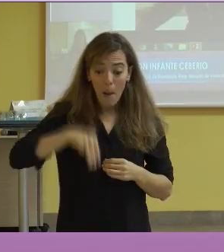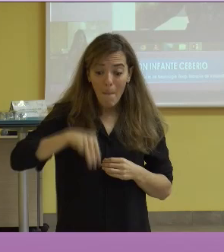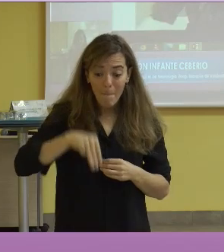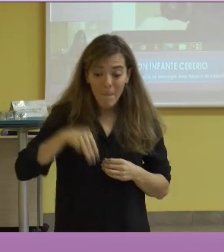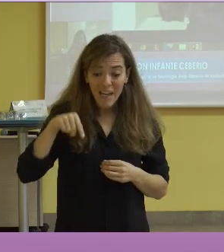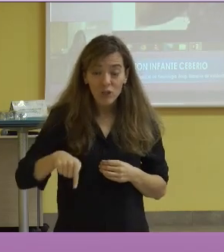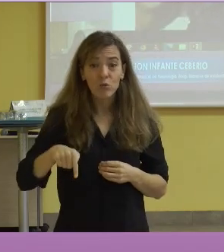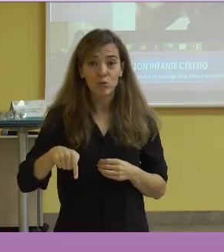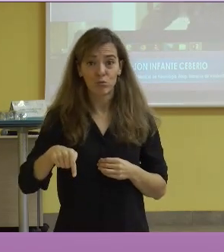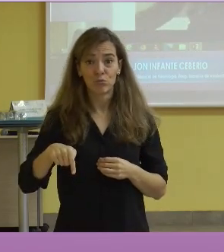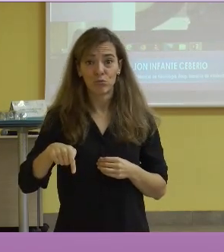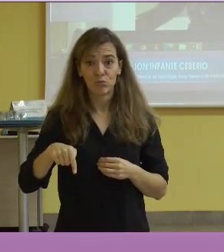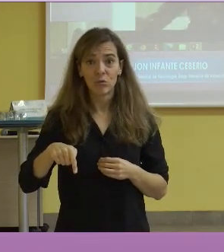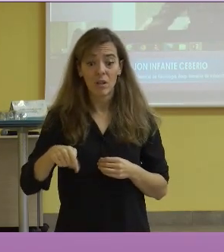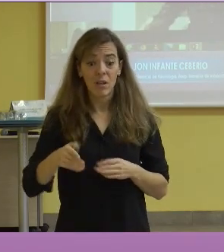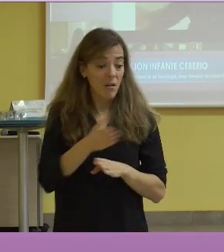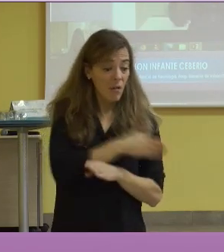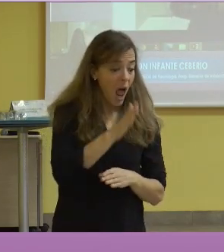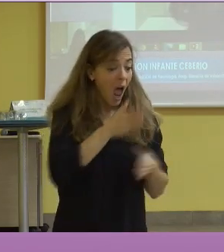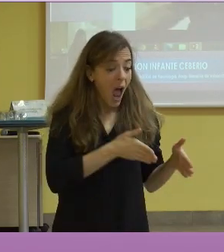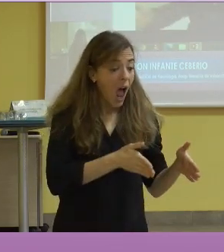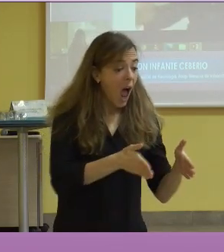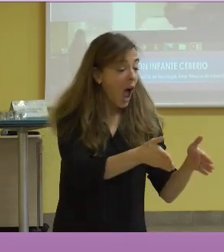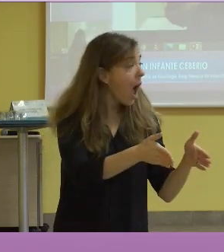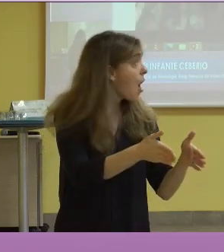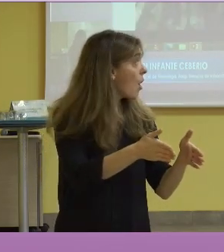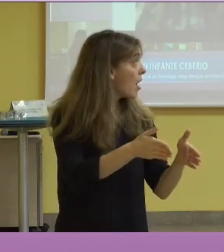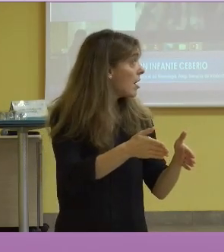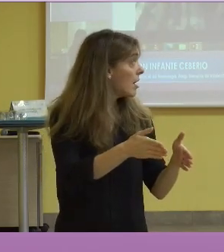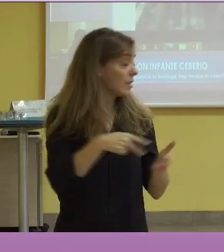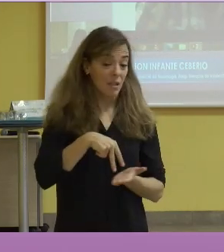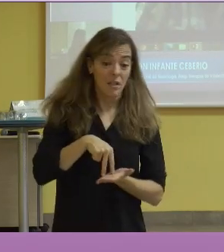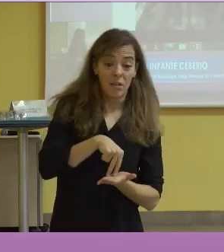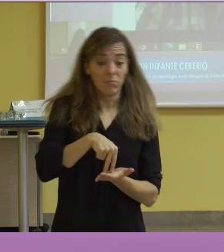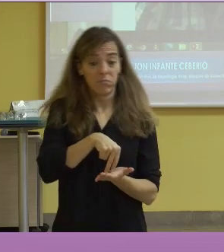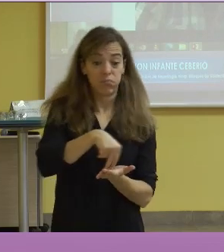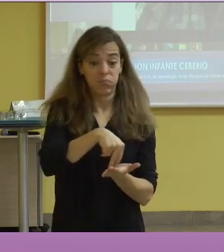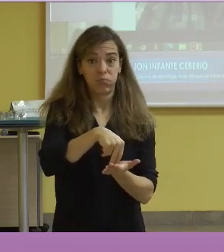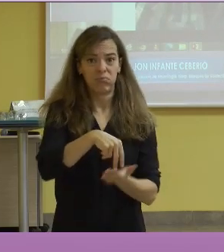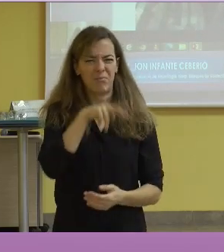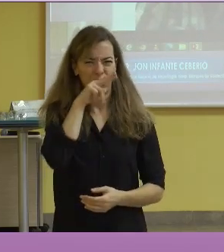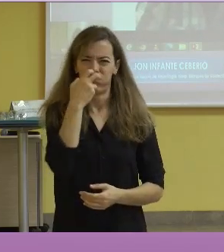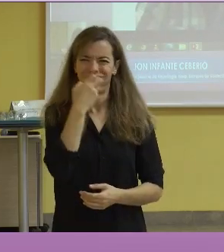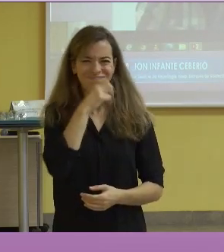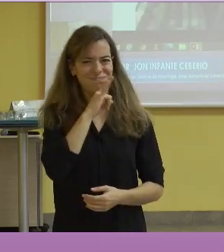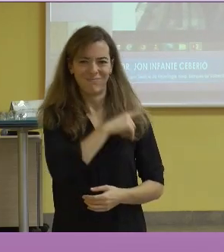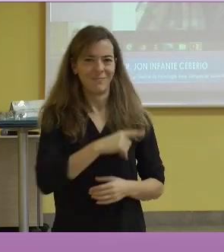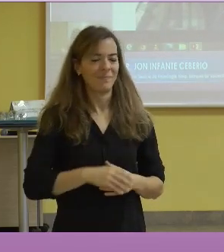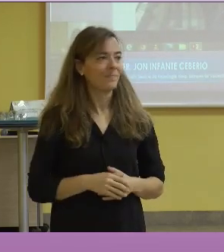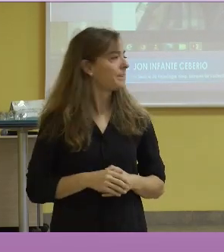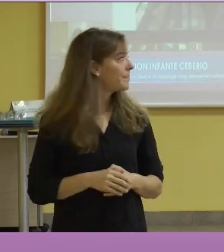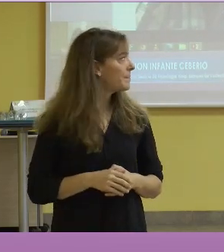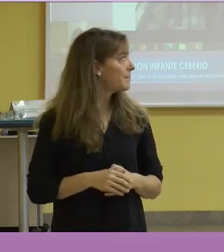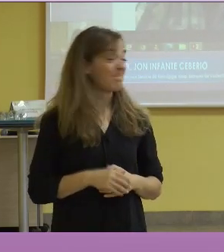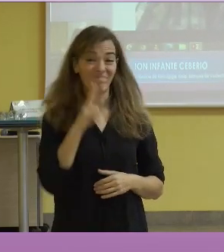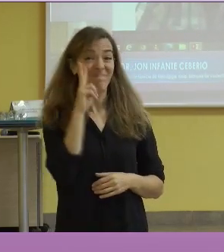canal del agua. O sea que no te puedes cargar mucho, pero bueno, iba hasta los días todo blanco.